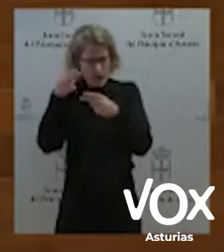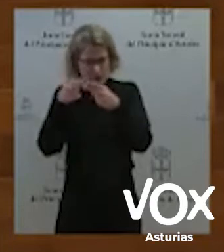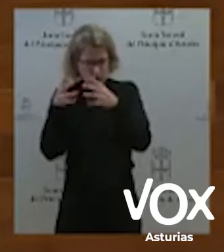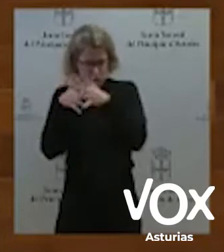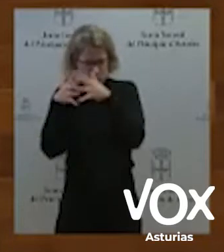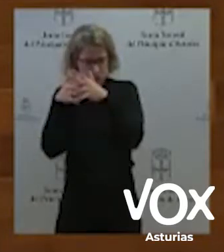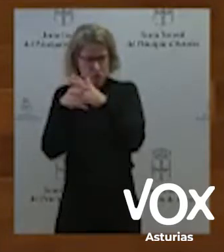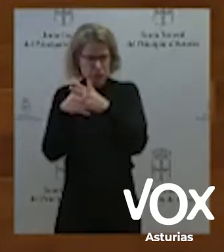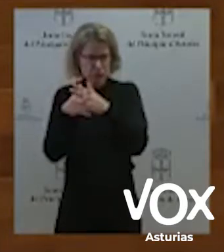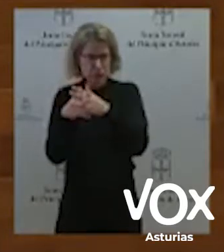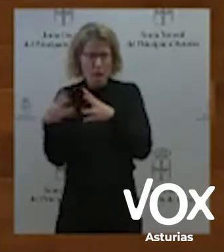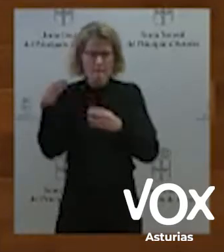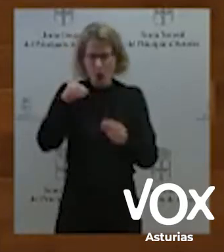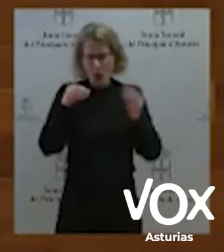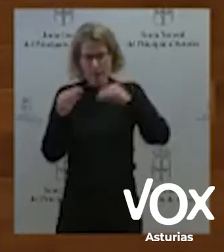e ineficiente.